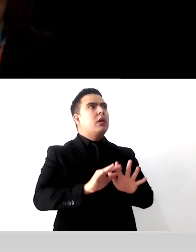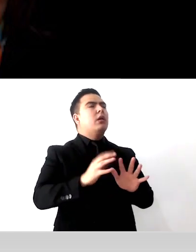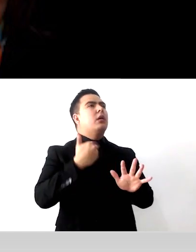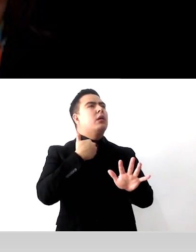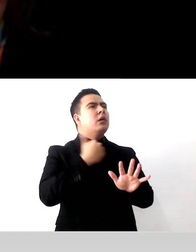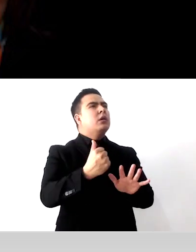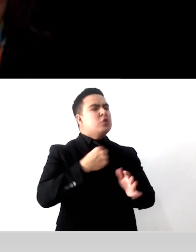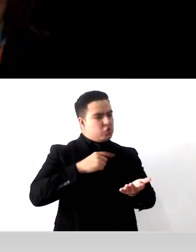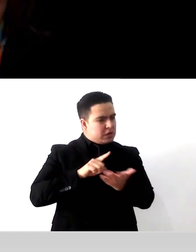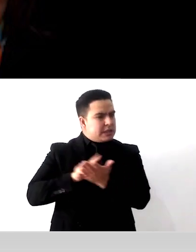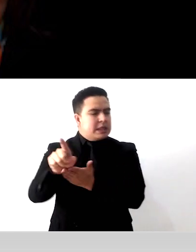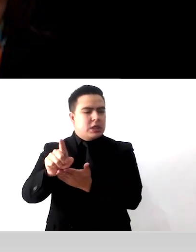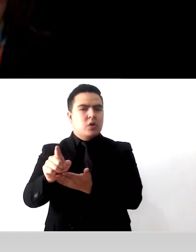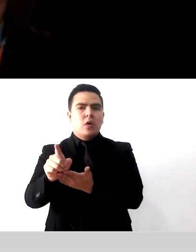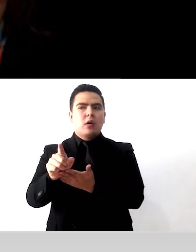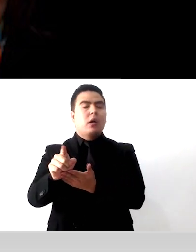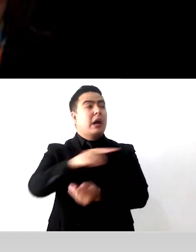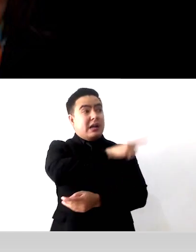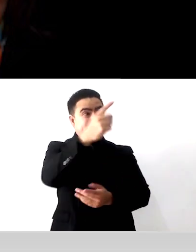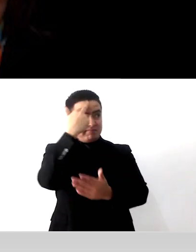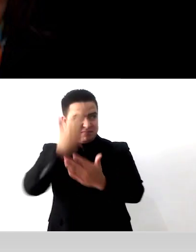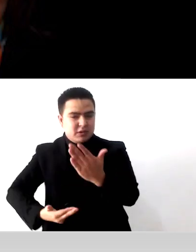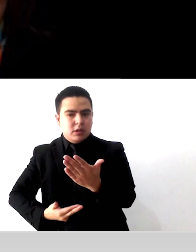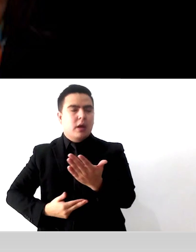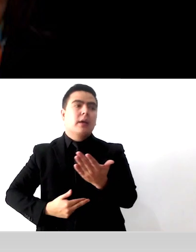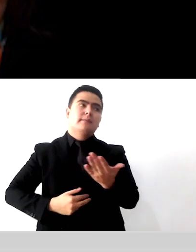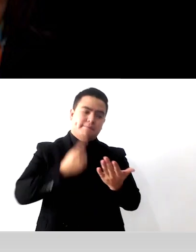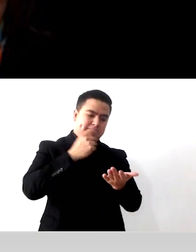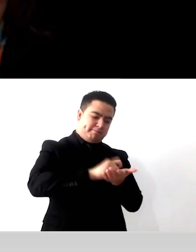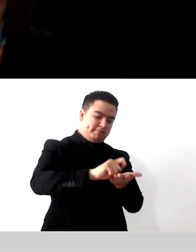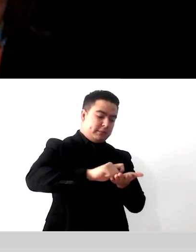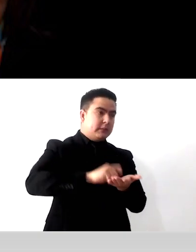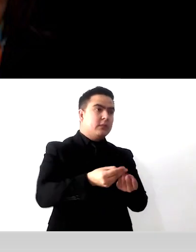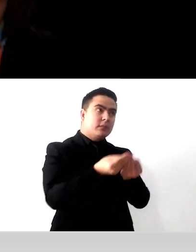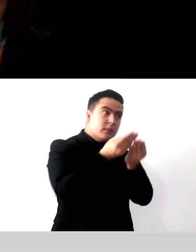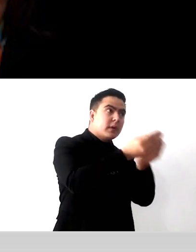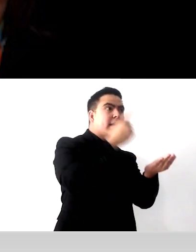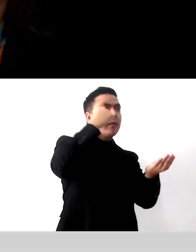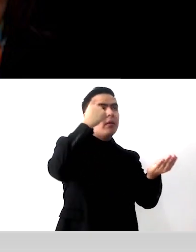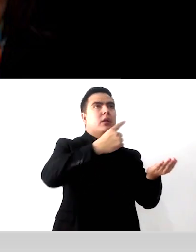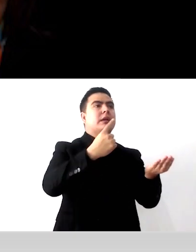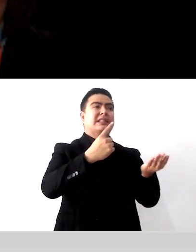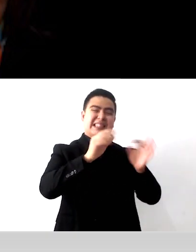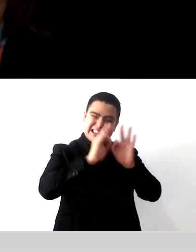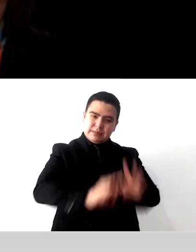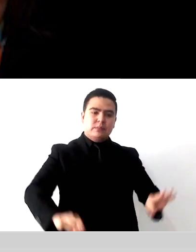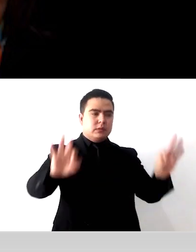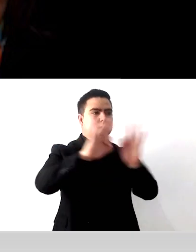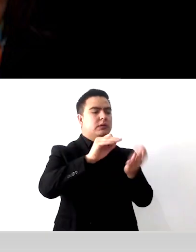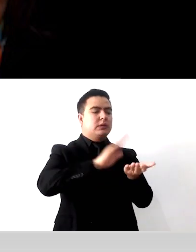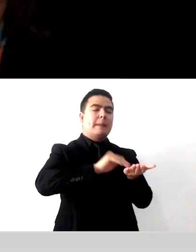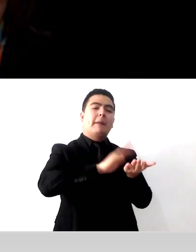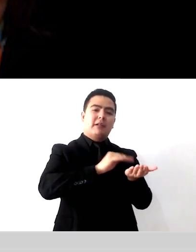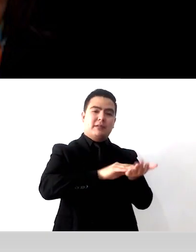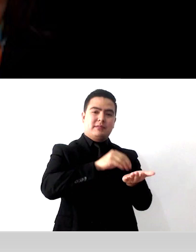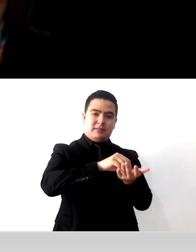su derecho violado, el hecho y la urgencia. Que no crean mujeres que tienen